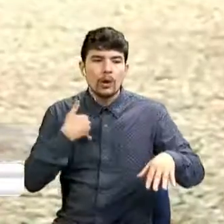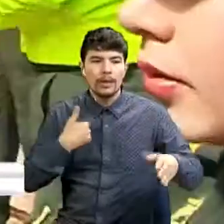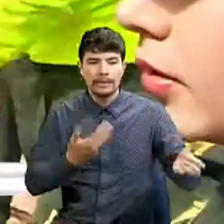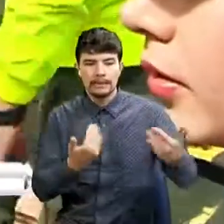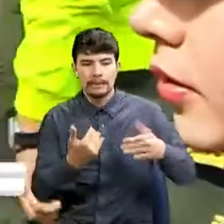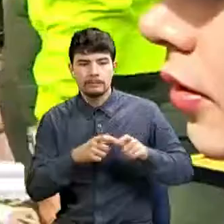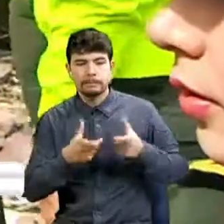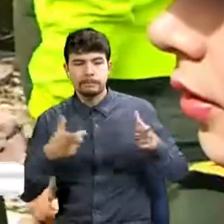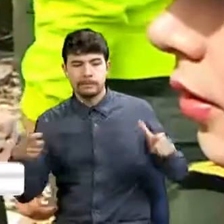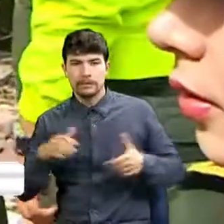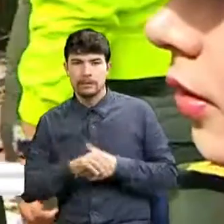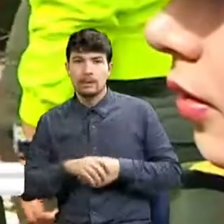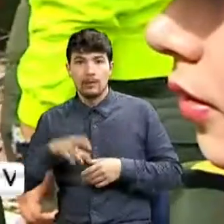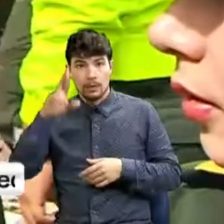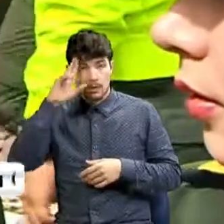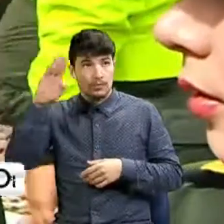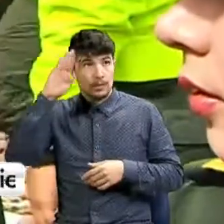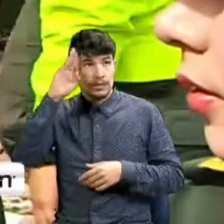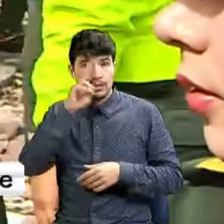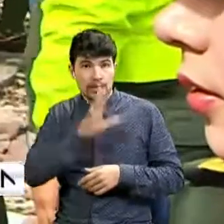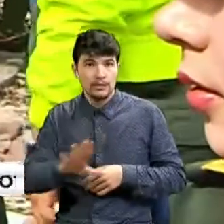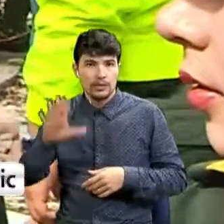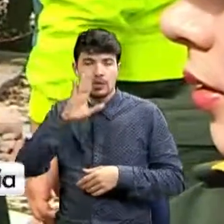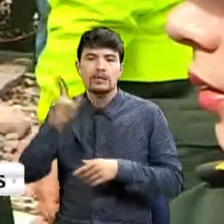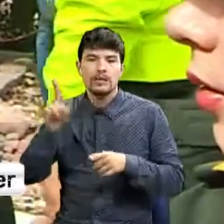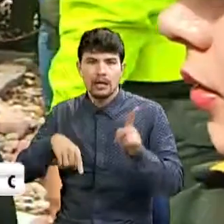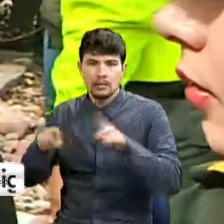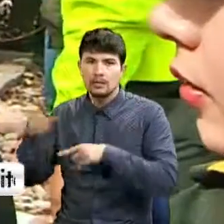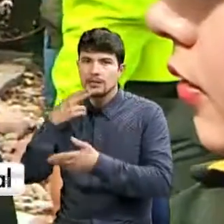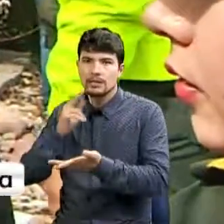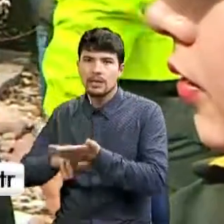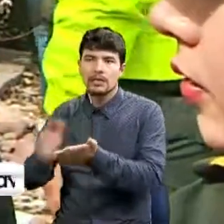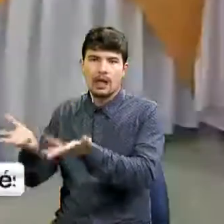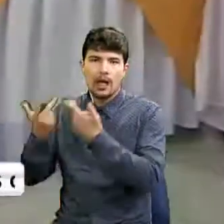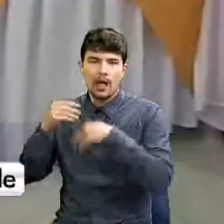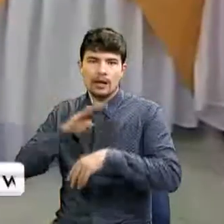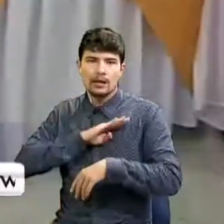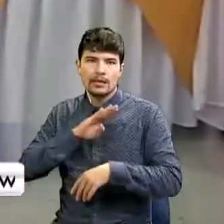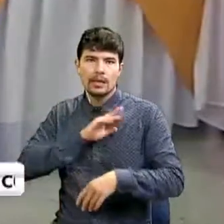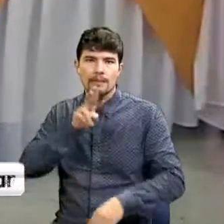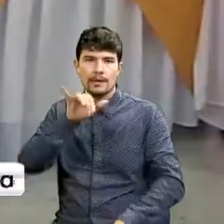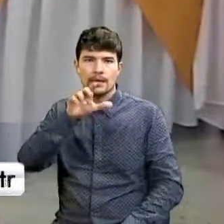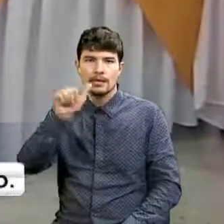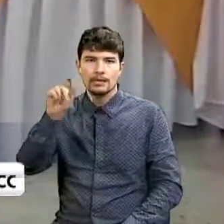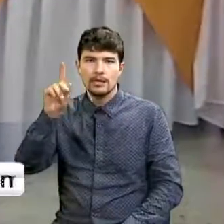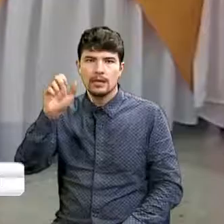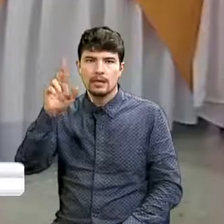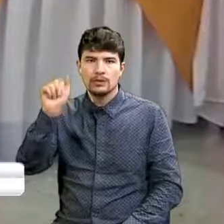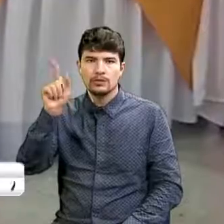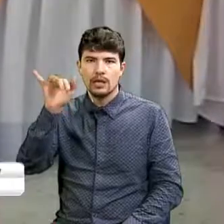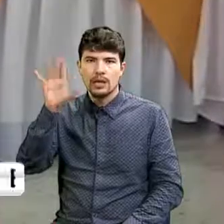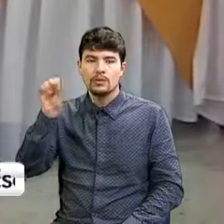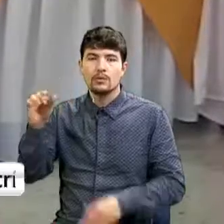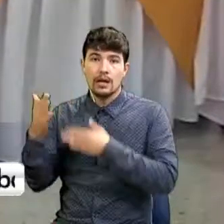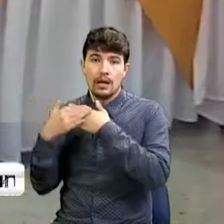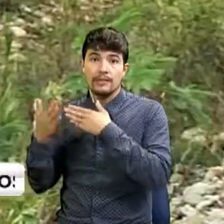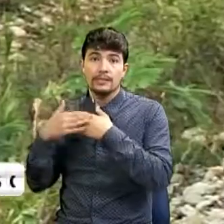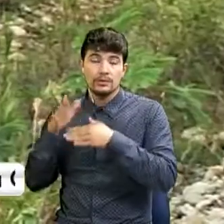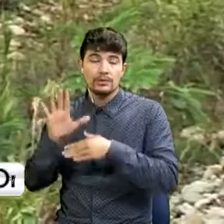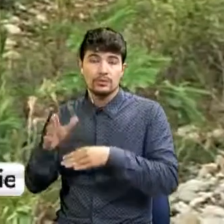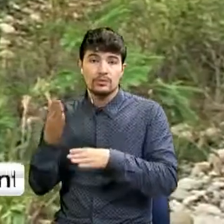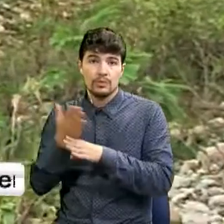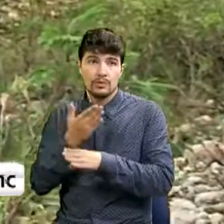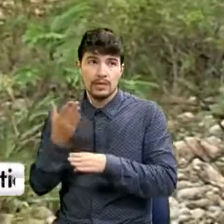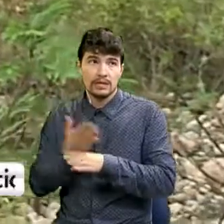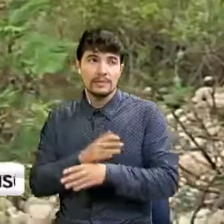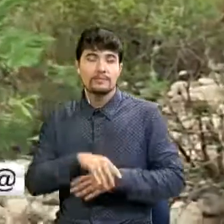la policía metropolitana dijo haber recibido comunicados de la alcaldía de villa del rosario advirtiendo de este fenómeno que está alterando la calma la